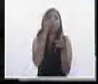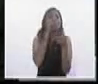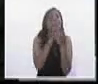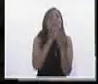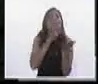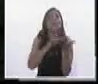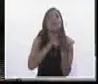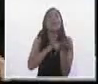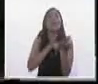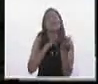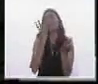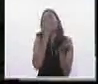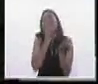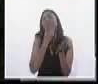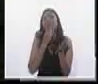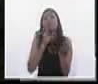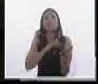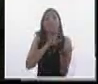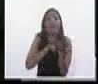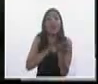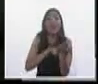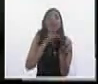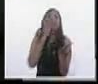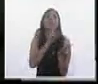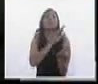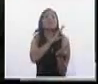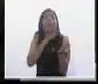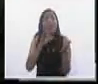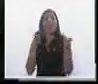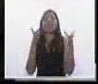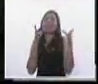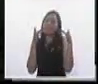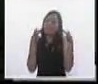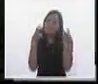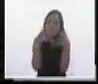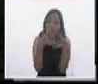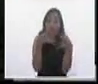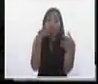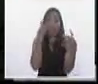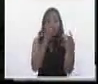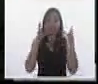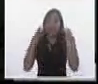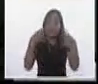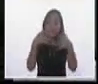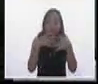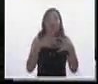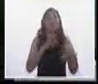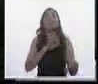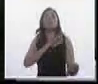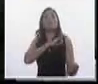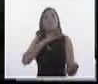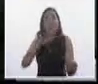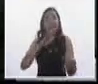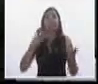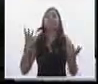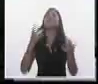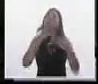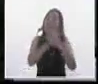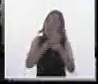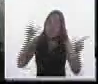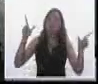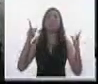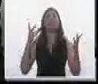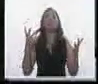fabuloso un valor que nos permite construir una sociedad en la que eh podamos ser quienes somos de manera Li